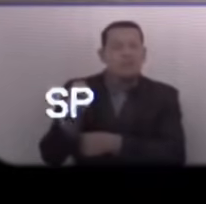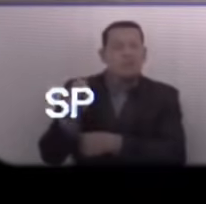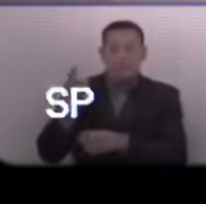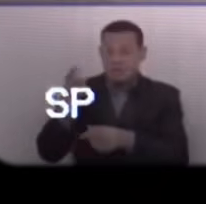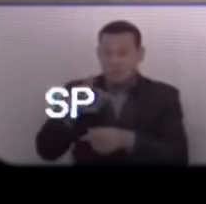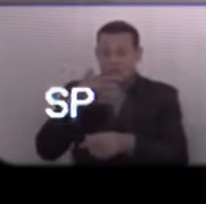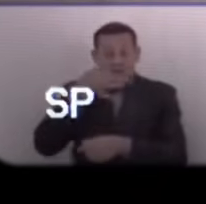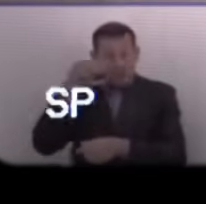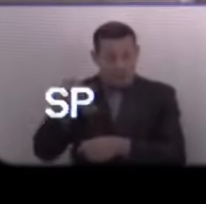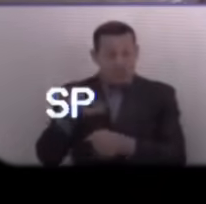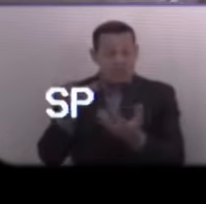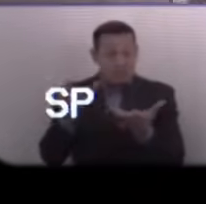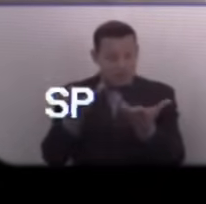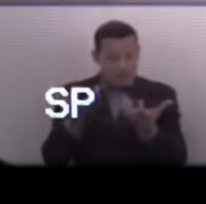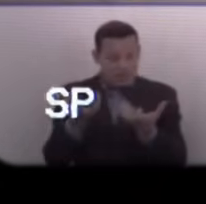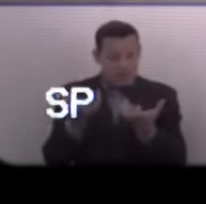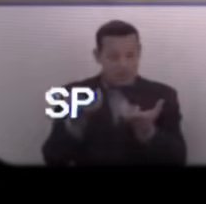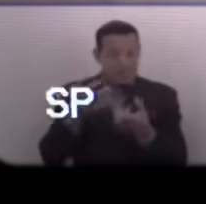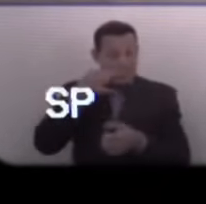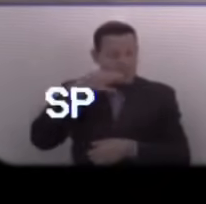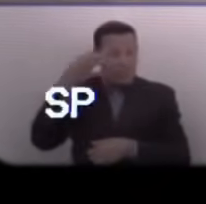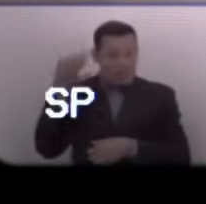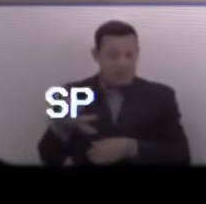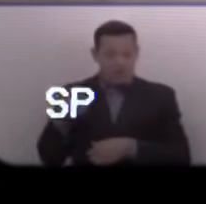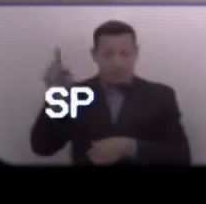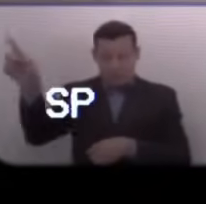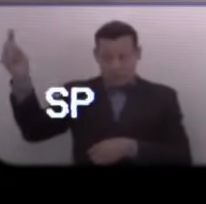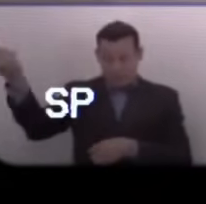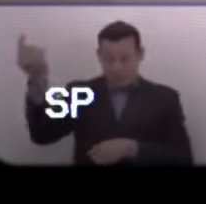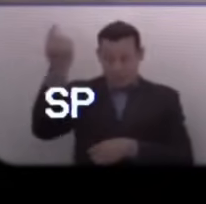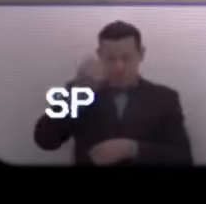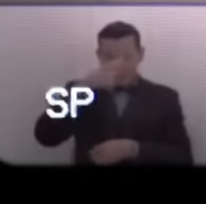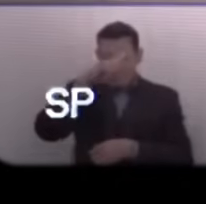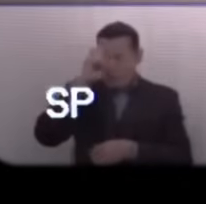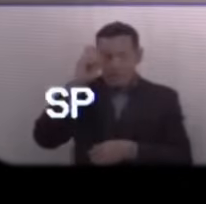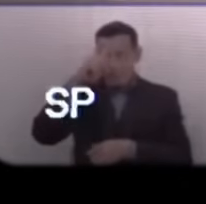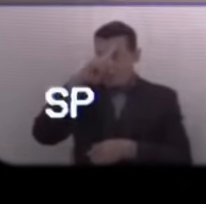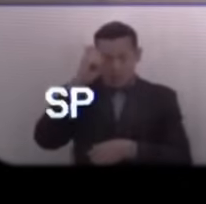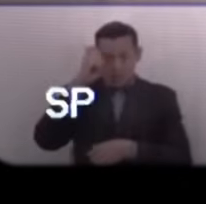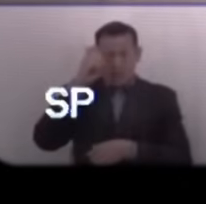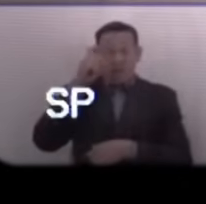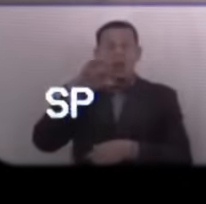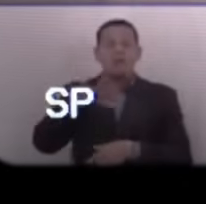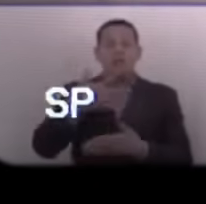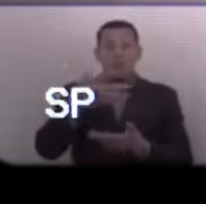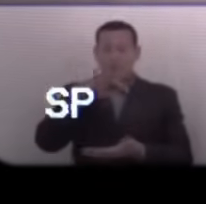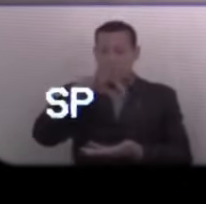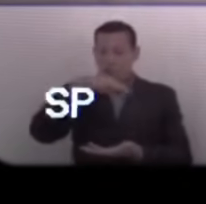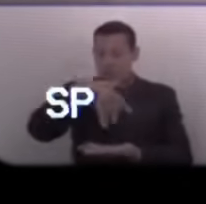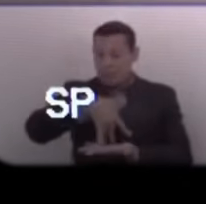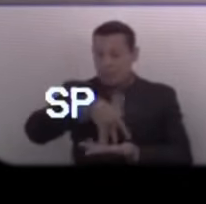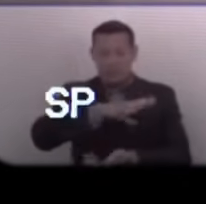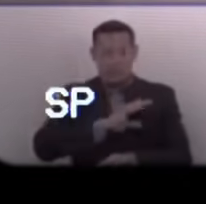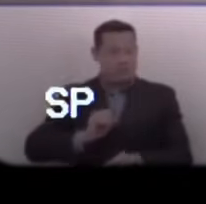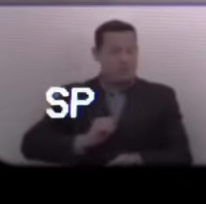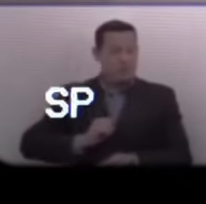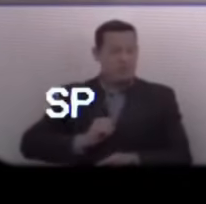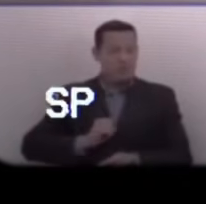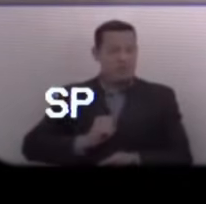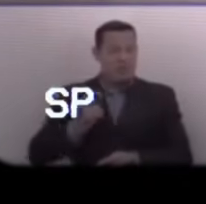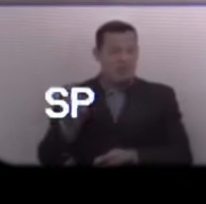lo que de verdad quieren y en verdad están aquí trabajando por El Salvador, lo